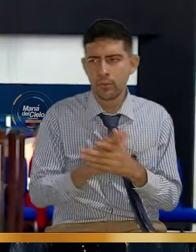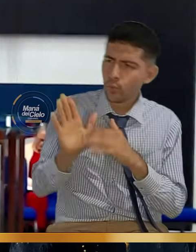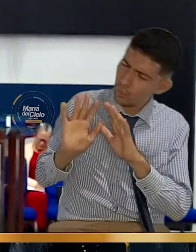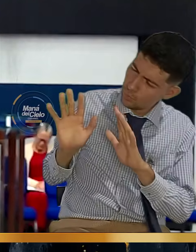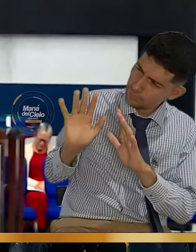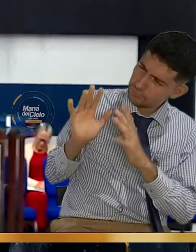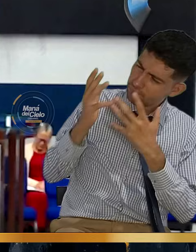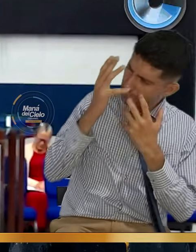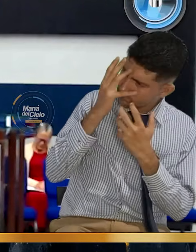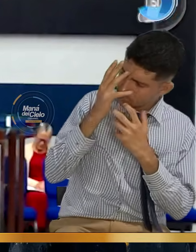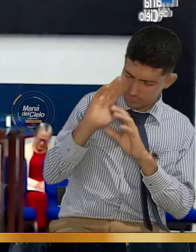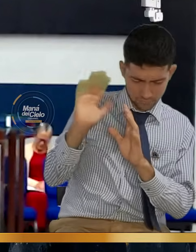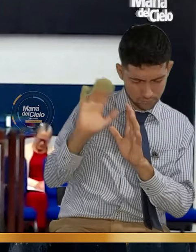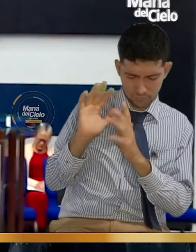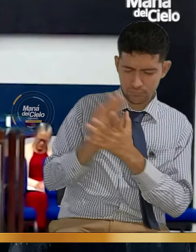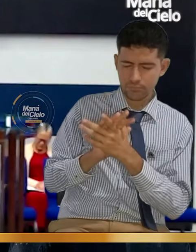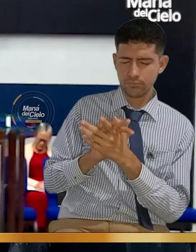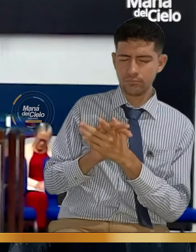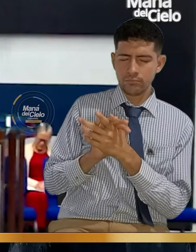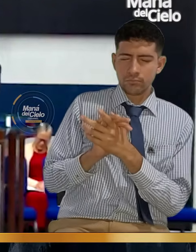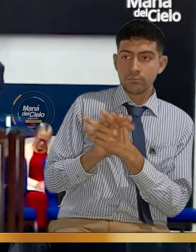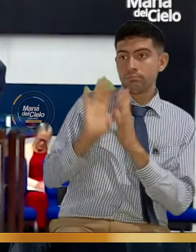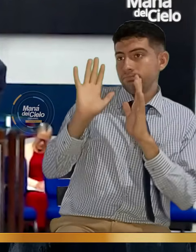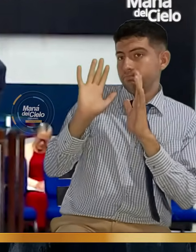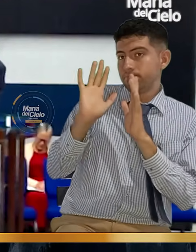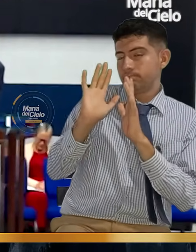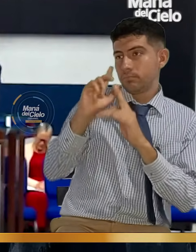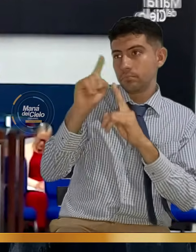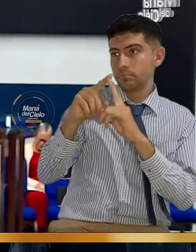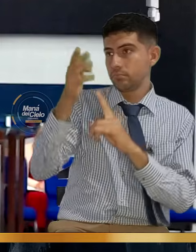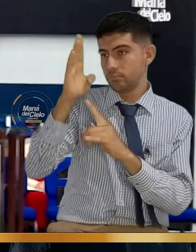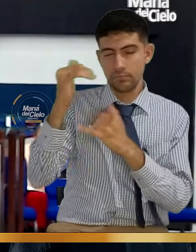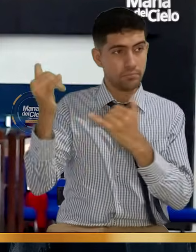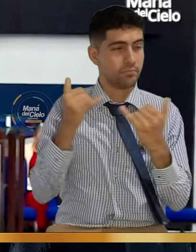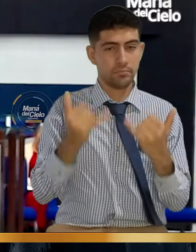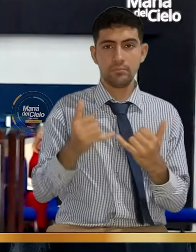al Señor Jesús. Así que, hermanos míos, ya la